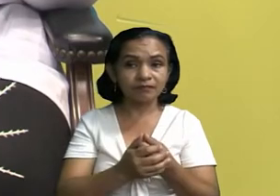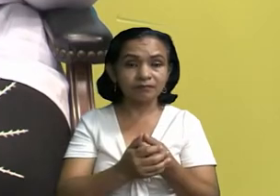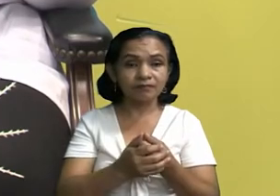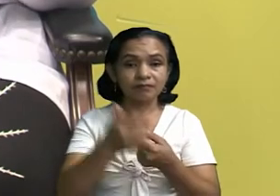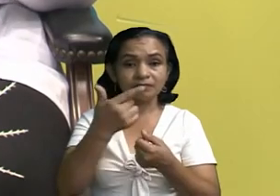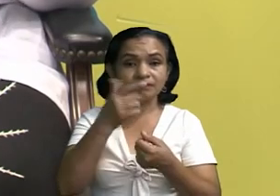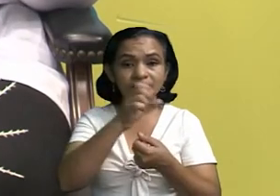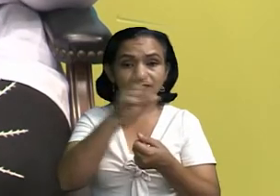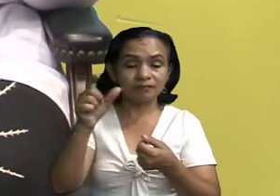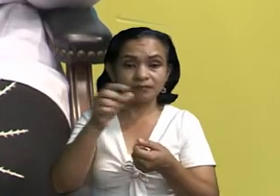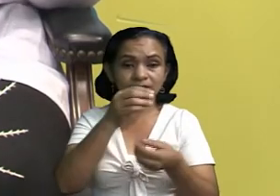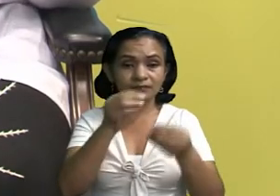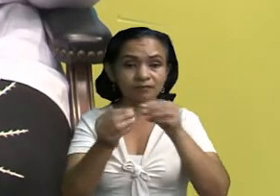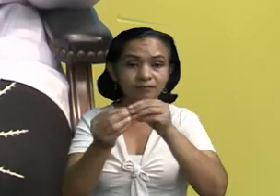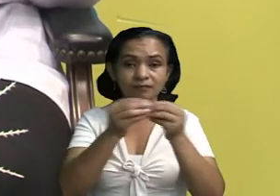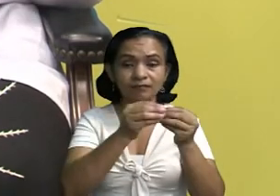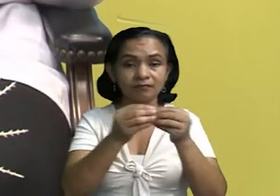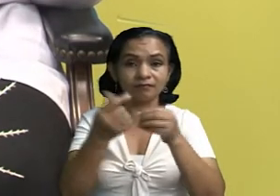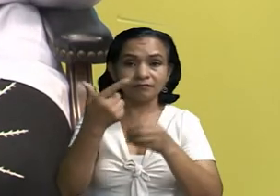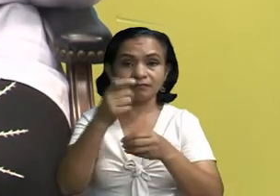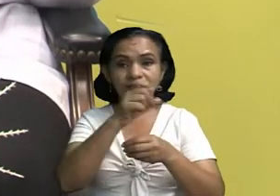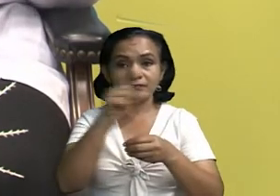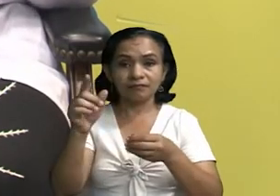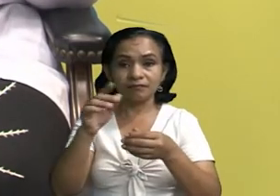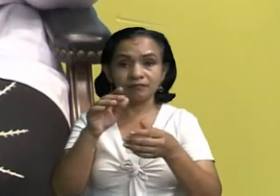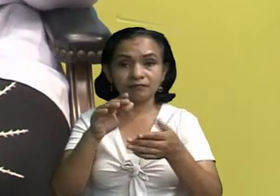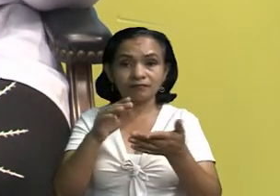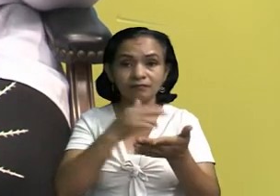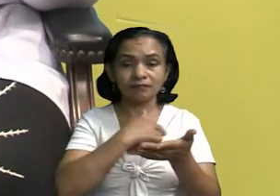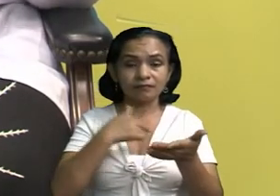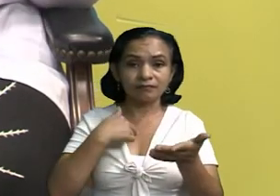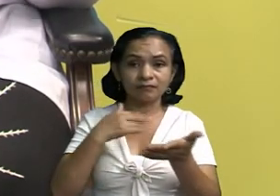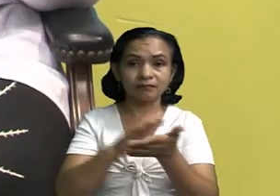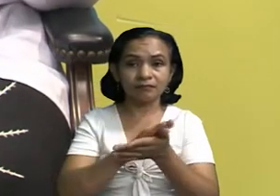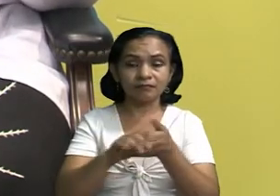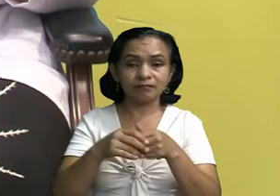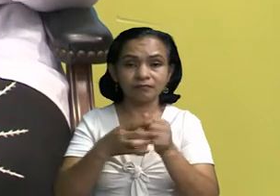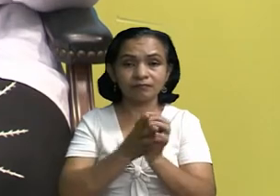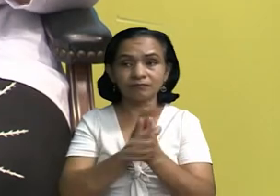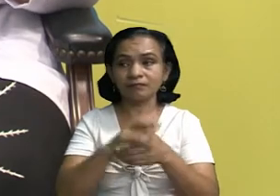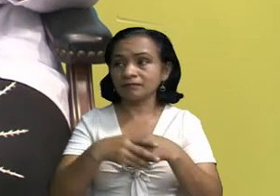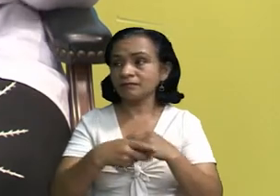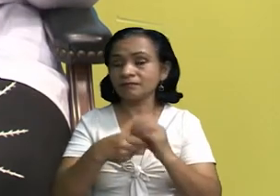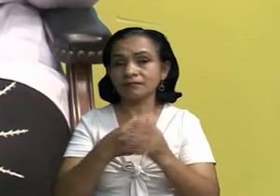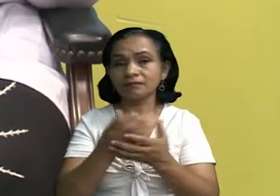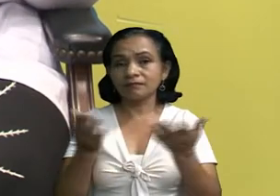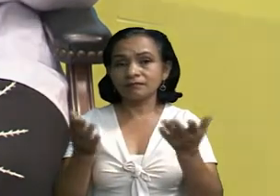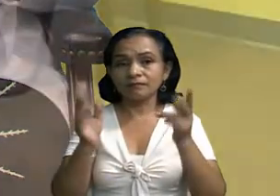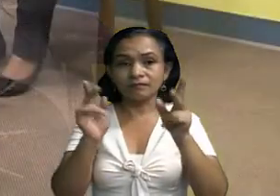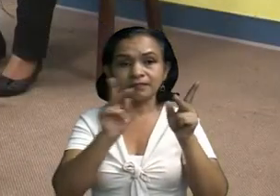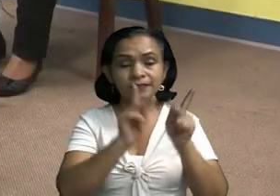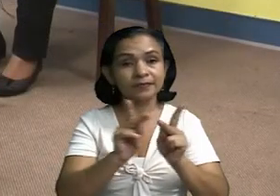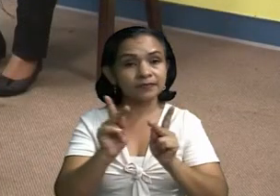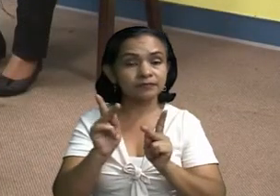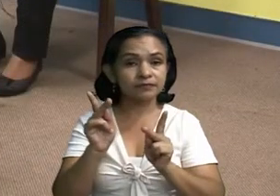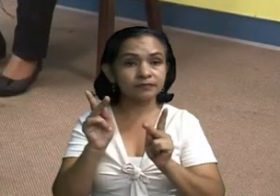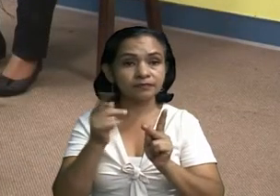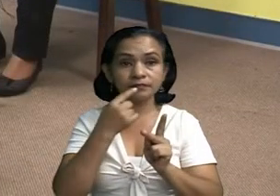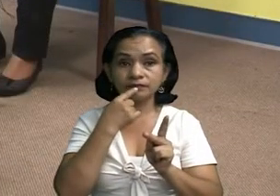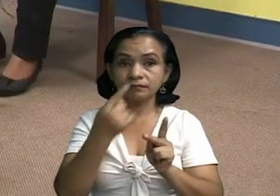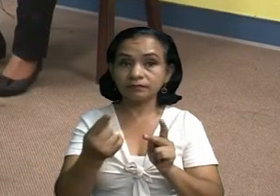gel. El alcohol gel también ayuda, pero no supera el lavado de manos. Ahora, hay gente que, por ejemplo, también